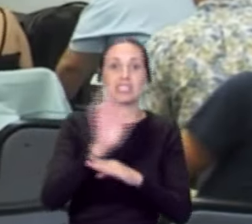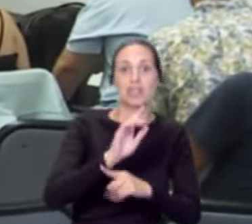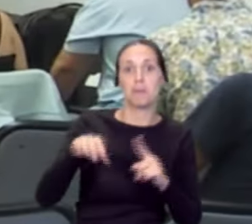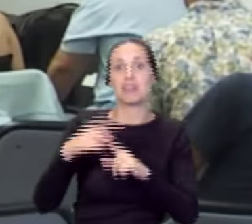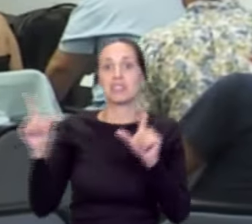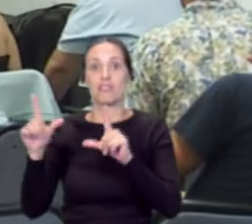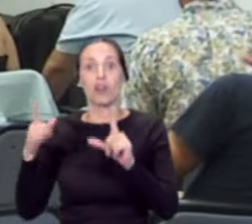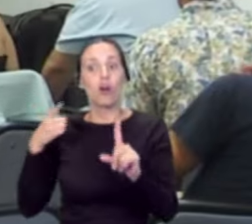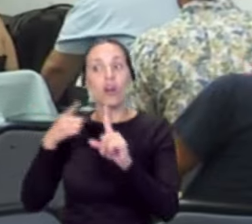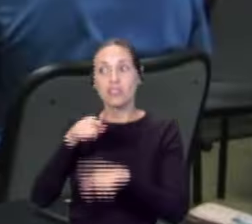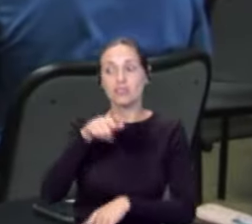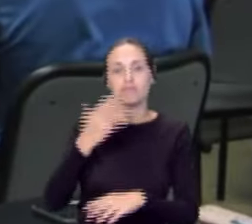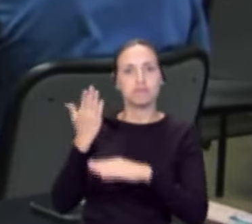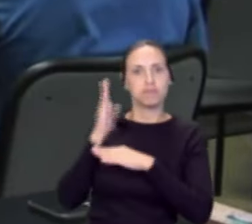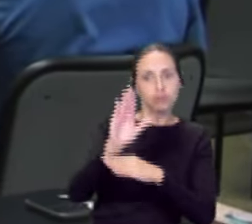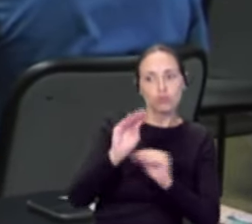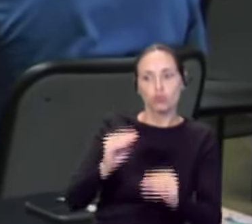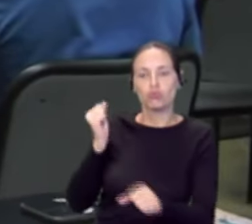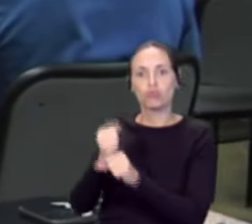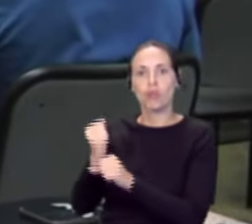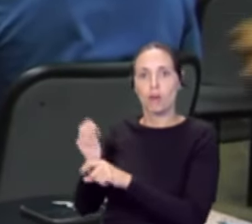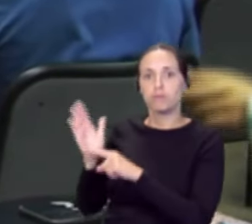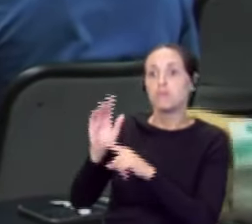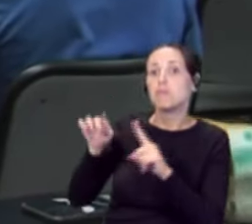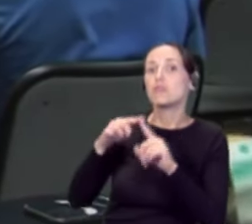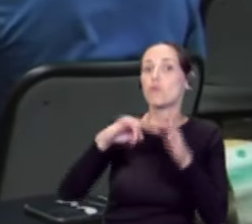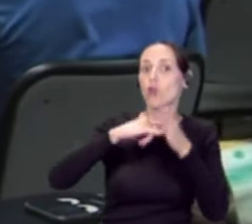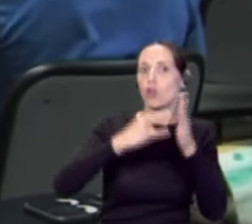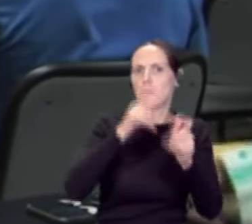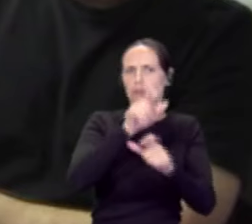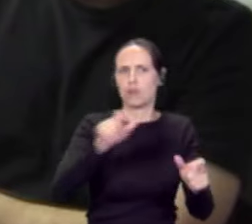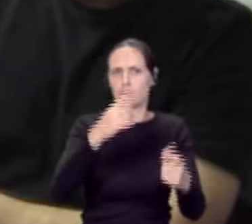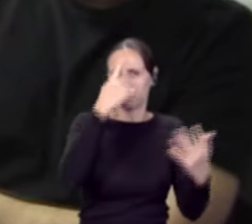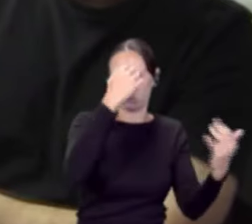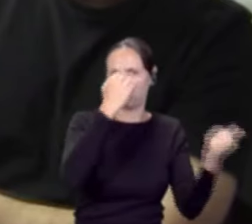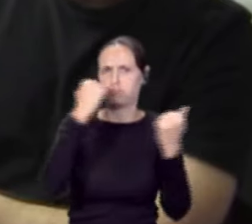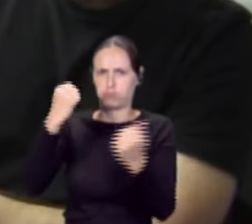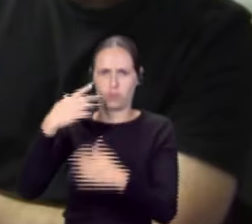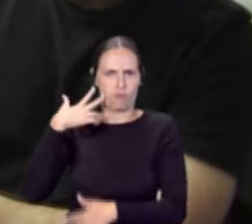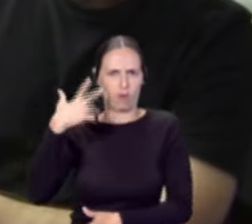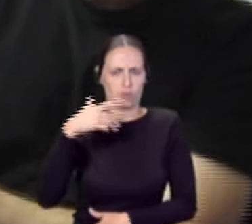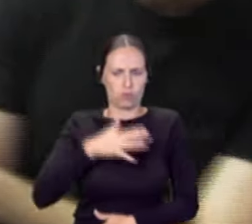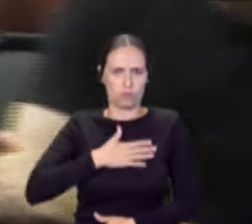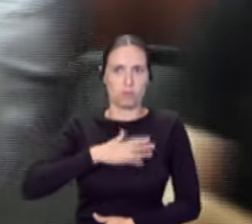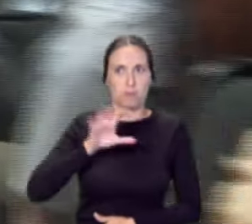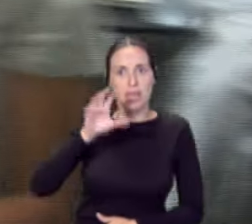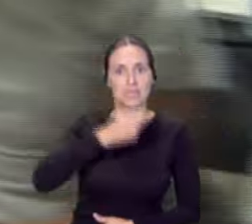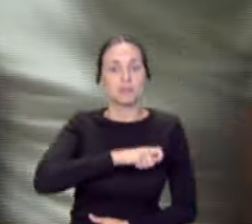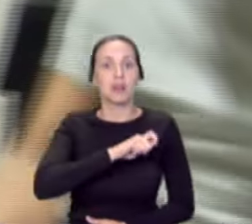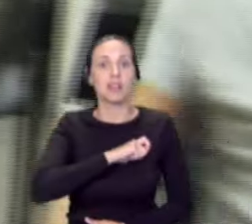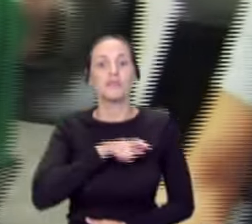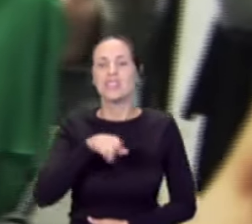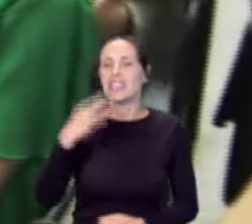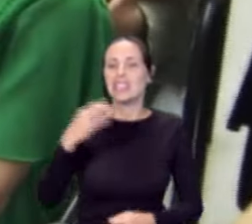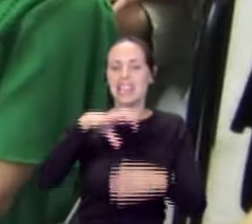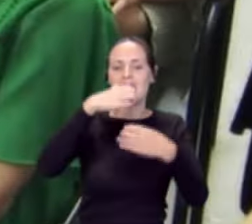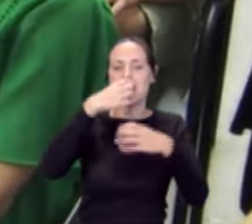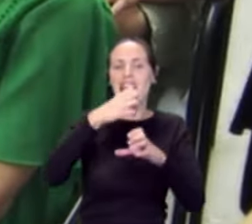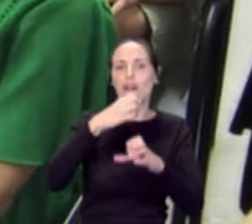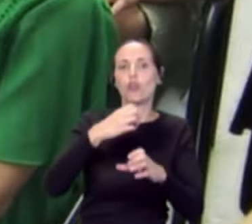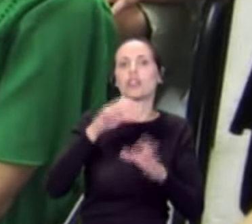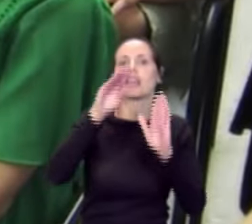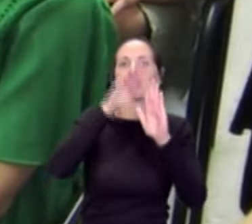que estos expongan sus trabajos y proyectos ante expertos de renombre en nuestro país. Se trata del Laboratorio de Guiones